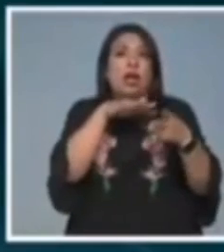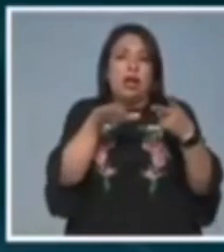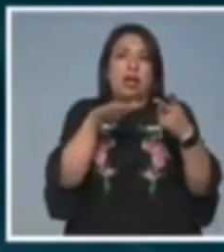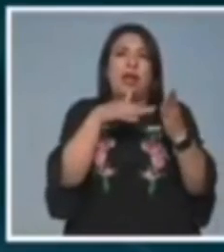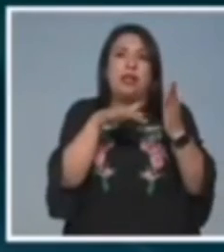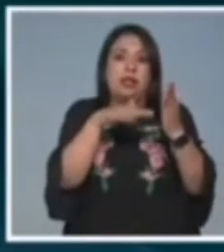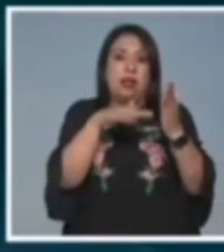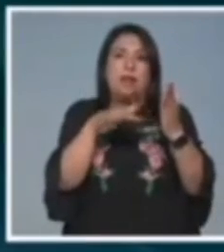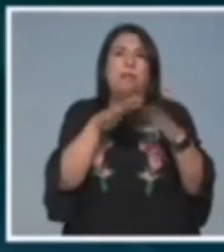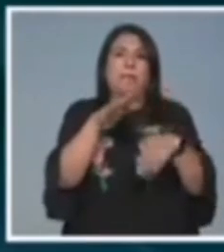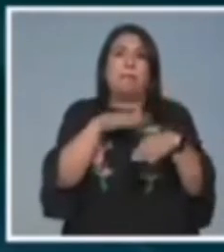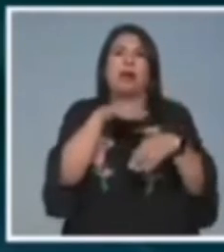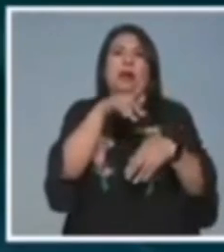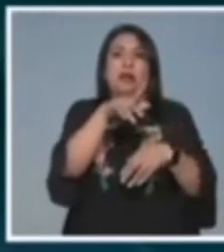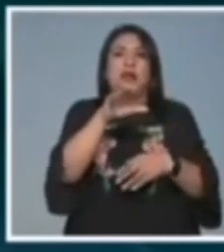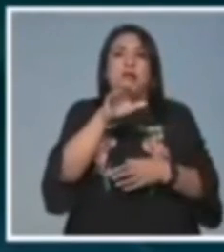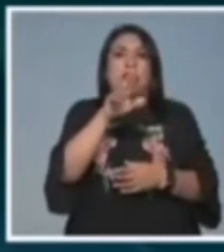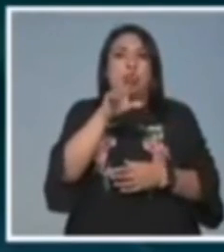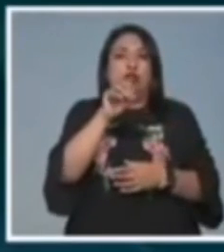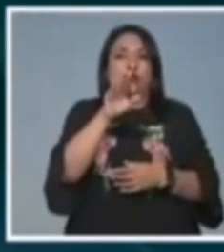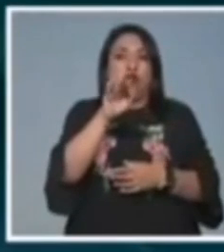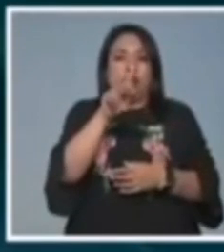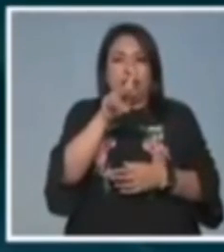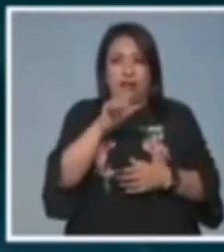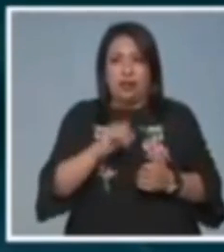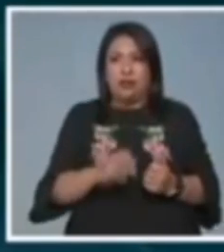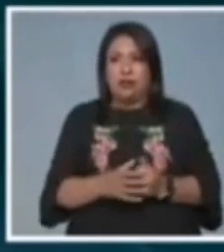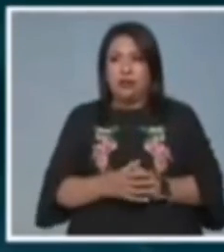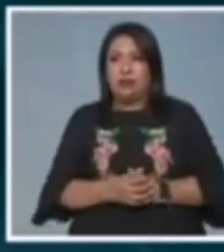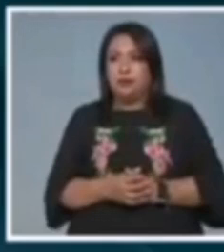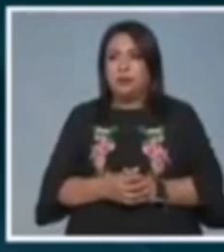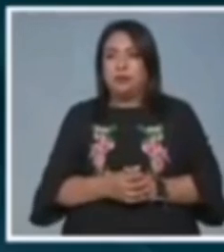literatura y particularmente clave carlos fuentes